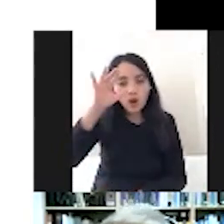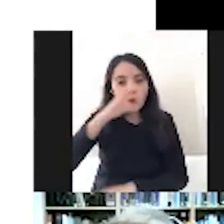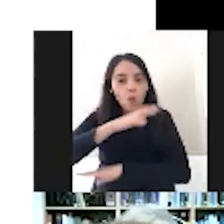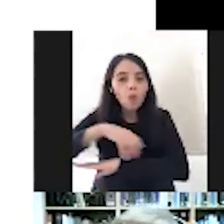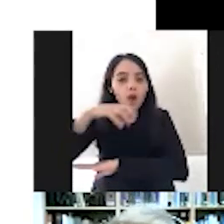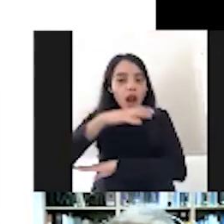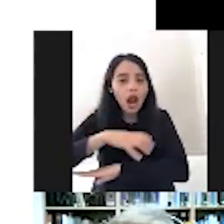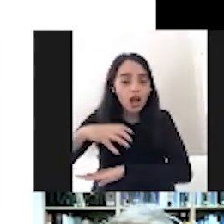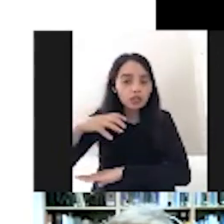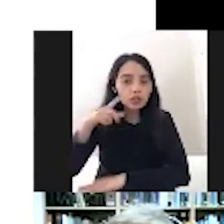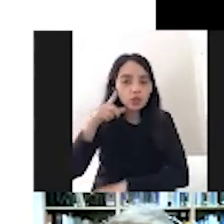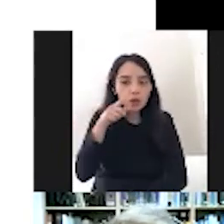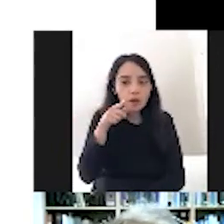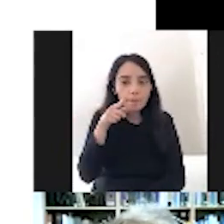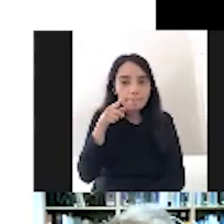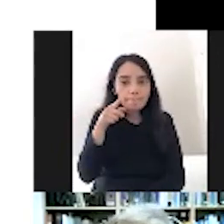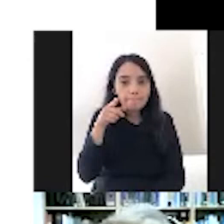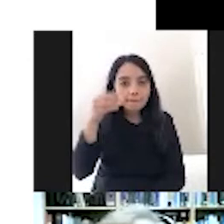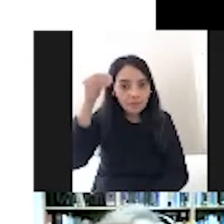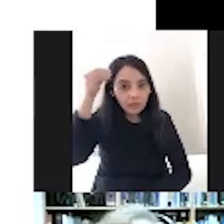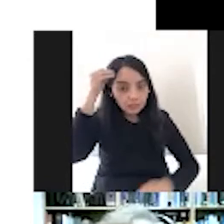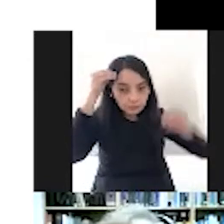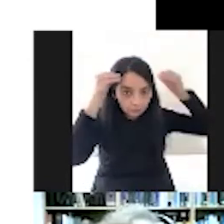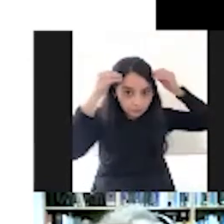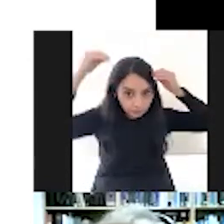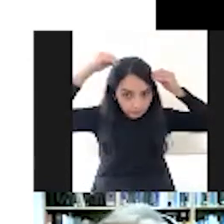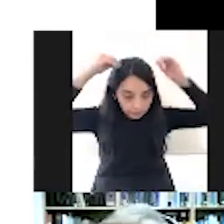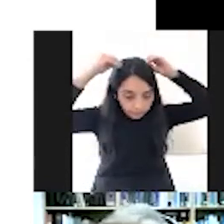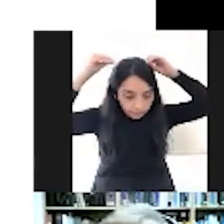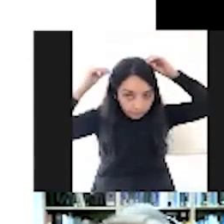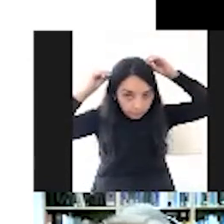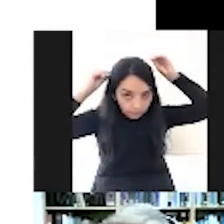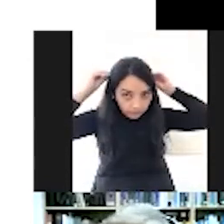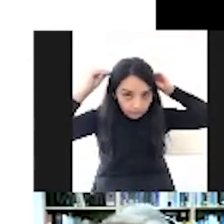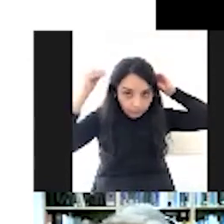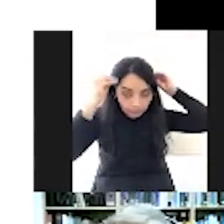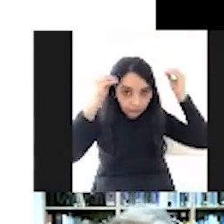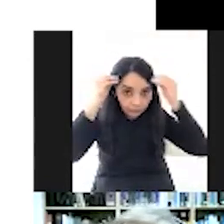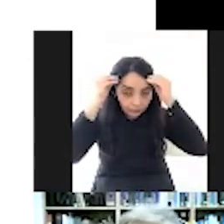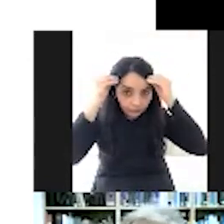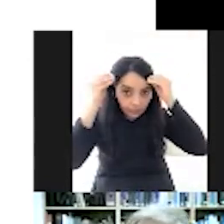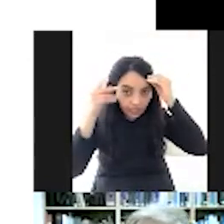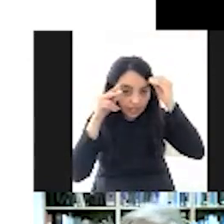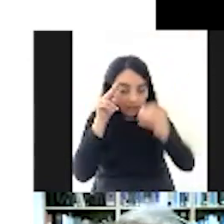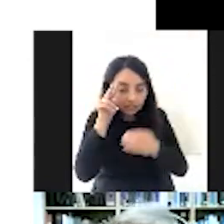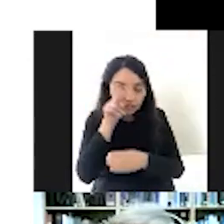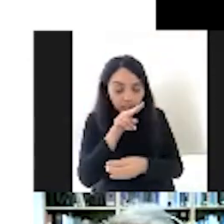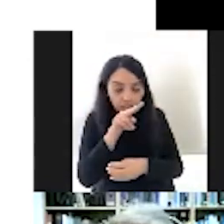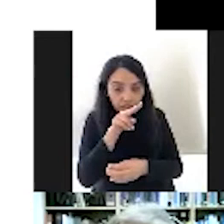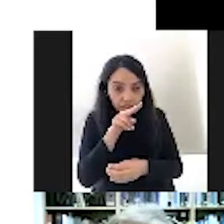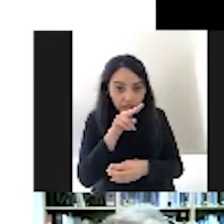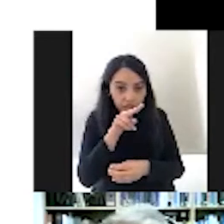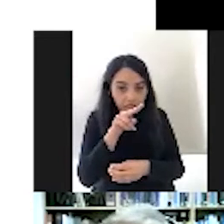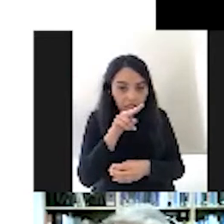monitoreaban con pequeños sensores la actividad eléctrica de una o más neuronas en el cerebro. Y mientras uno hacía eso, le ponía